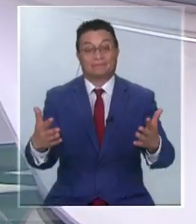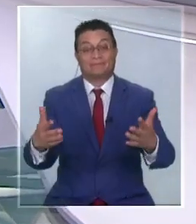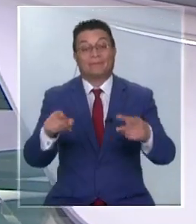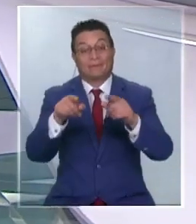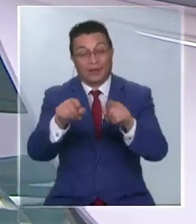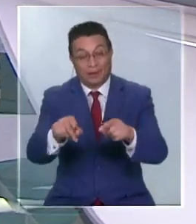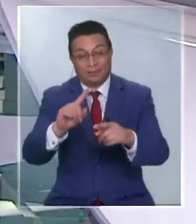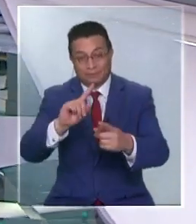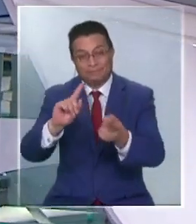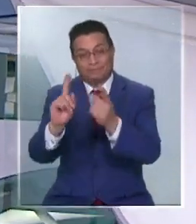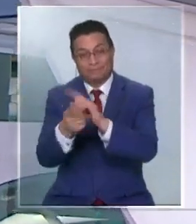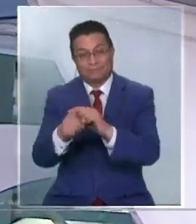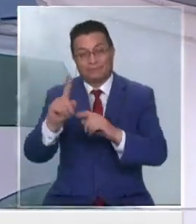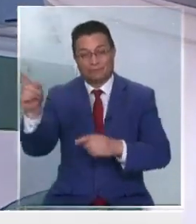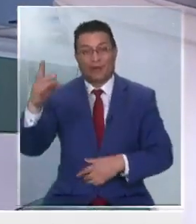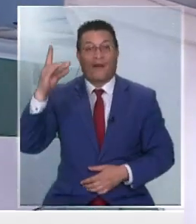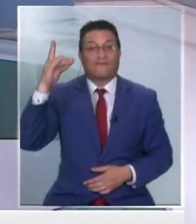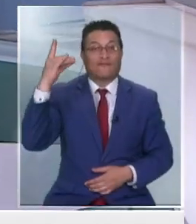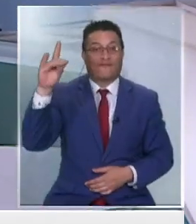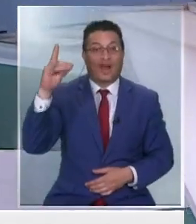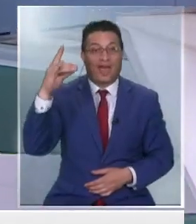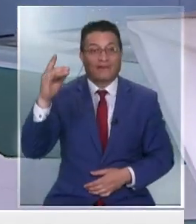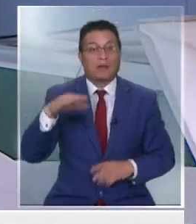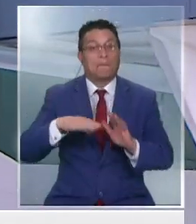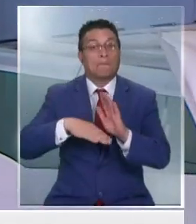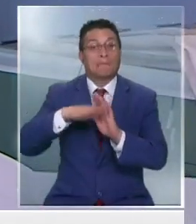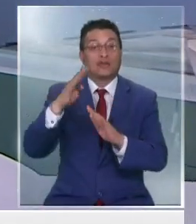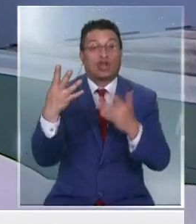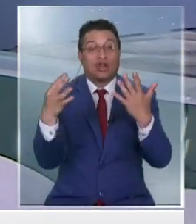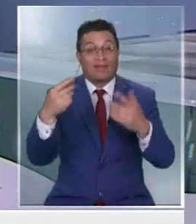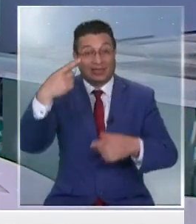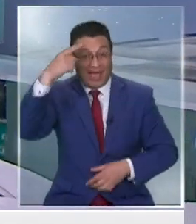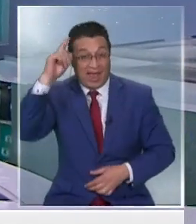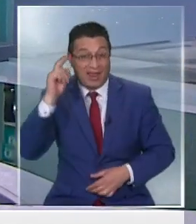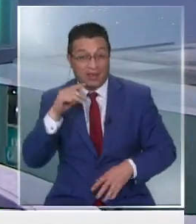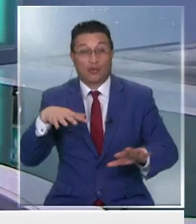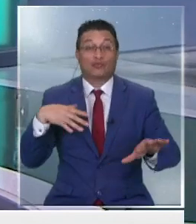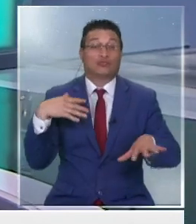Lo invitamos ahora a trasladarnos hasta Bolivia. Más de 90 heridos